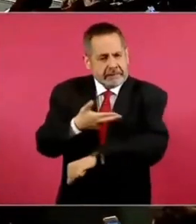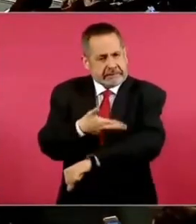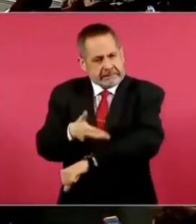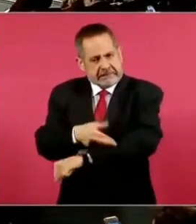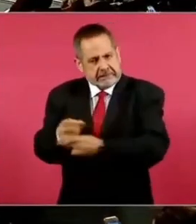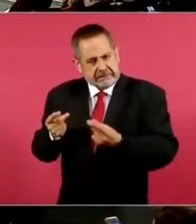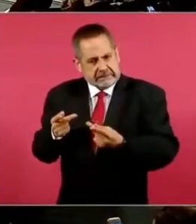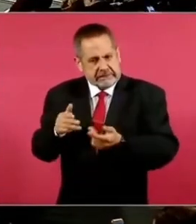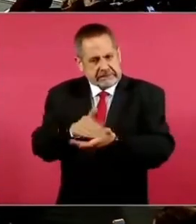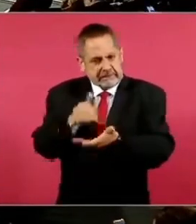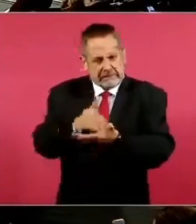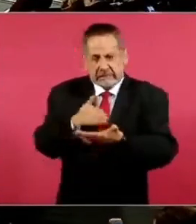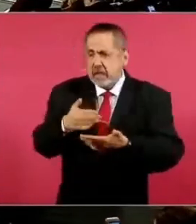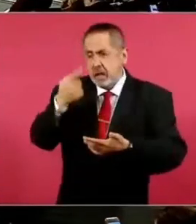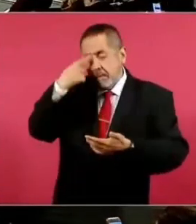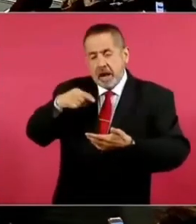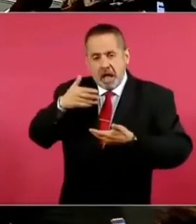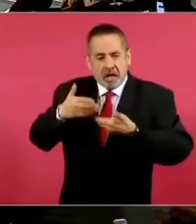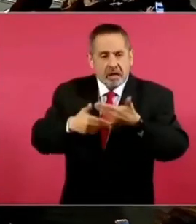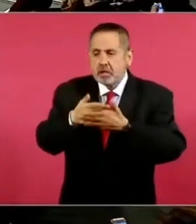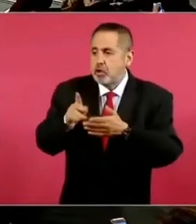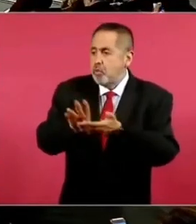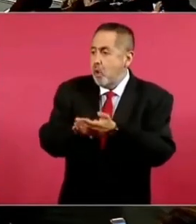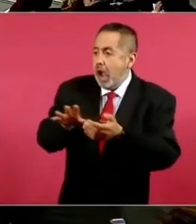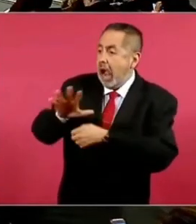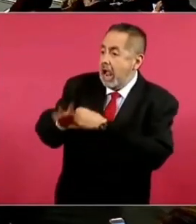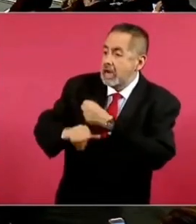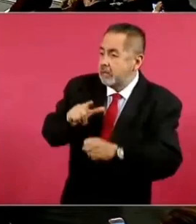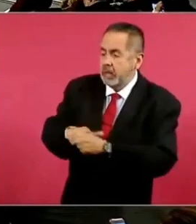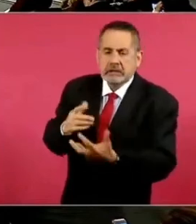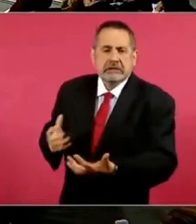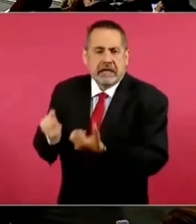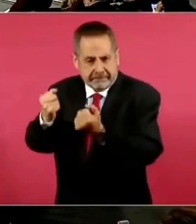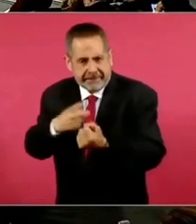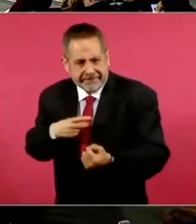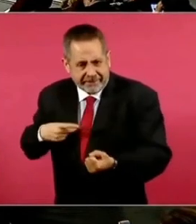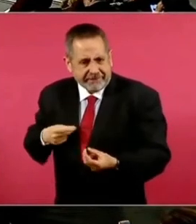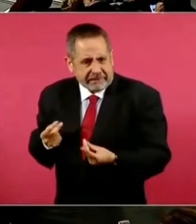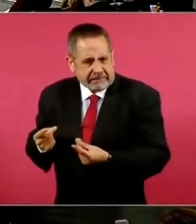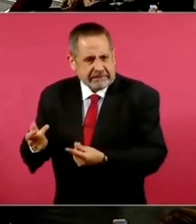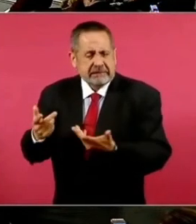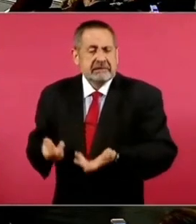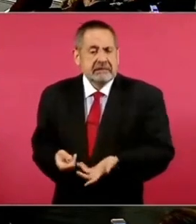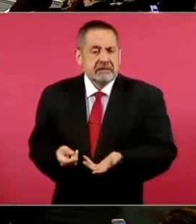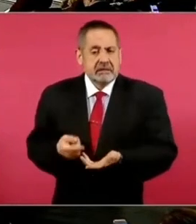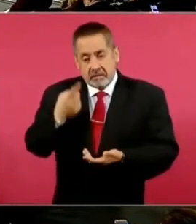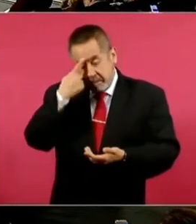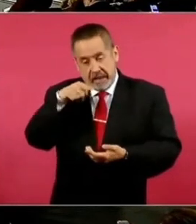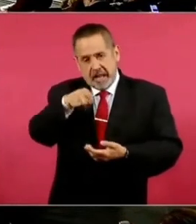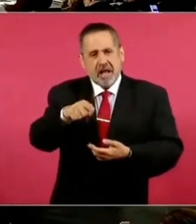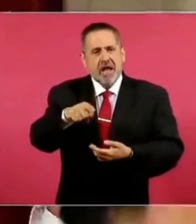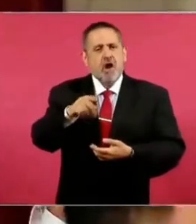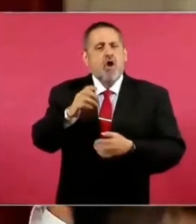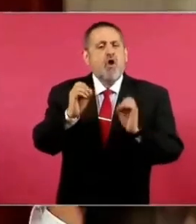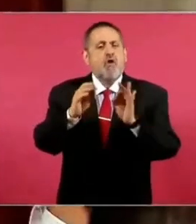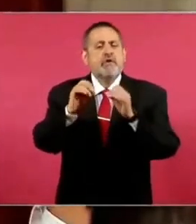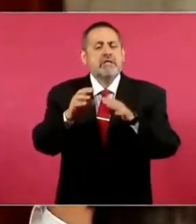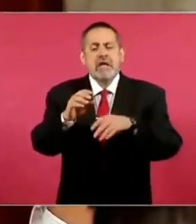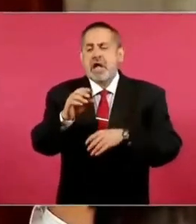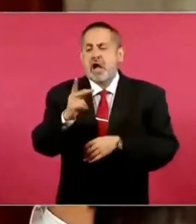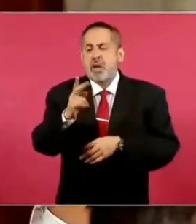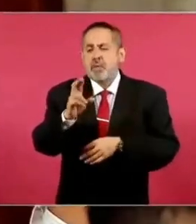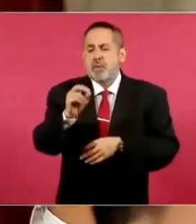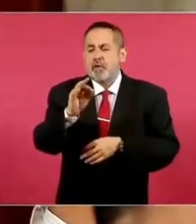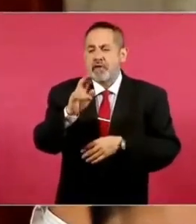fin de verificar en tiempo y forma cuando de vida se trata para que su personal de las oficinas centrales sobre todo las